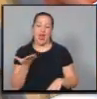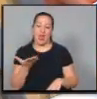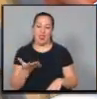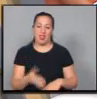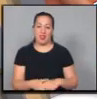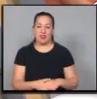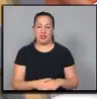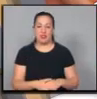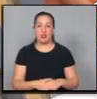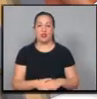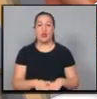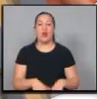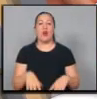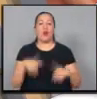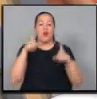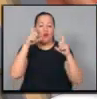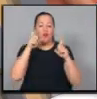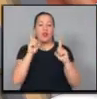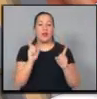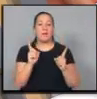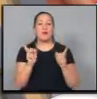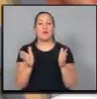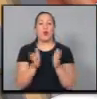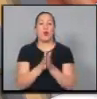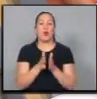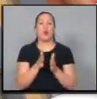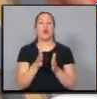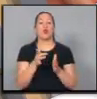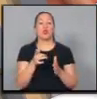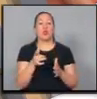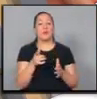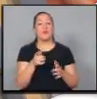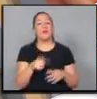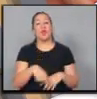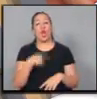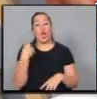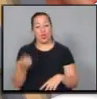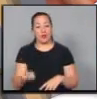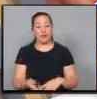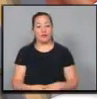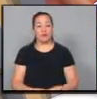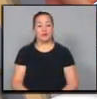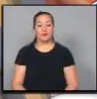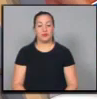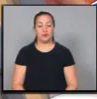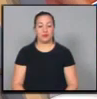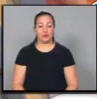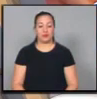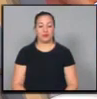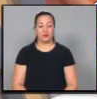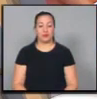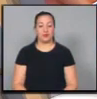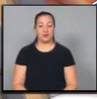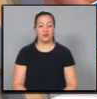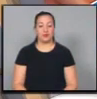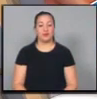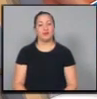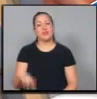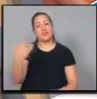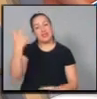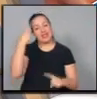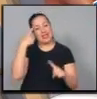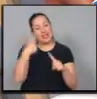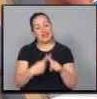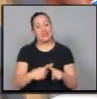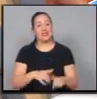polaco. Son las fotos que él venía publicando, que es la que tiene con Karina. Y si seguimos adelante, vamos a ver los antecedentes amorosos de